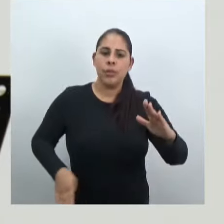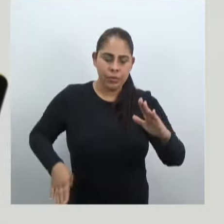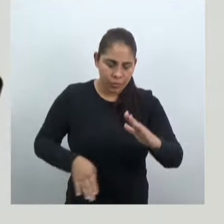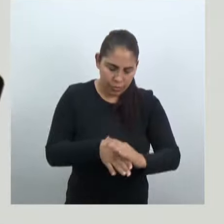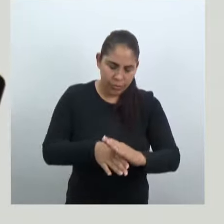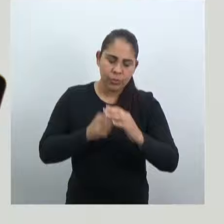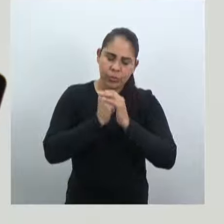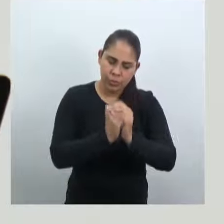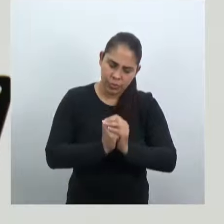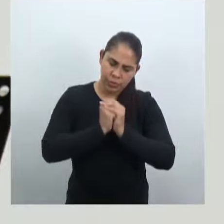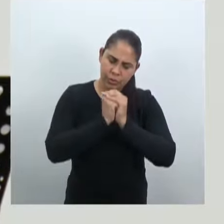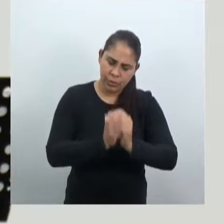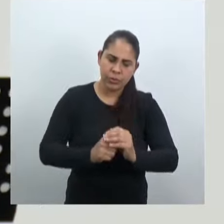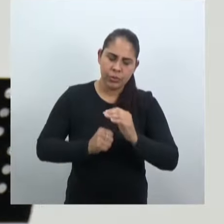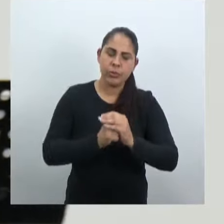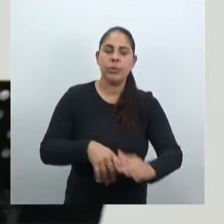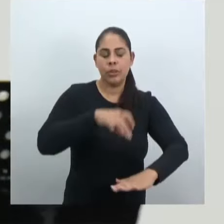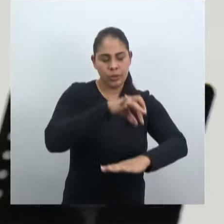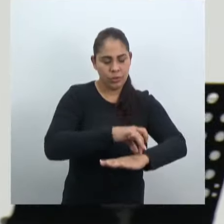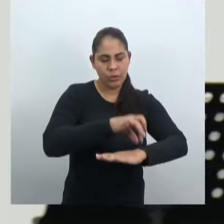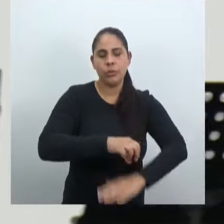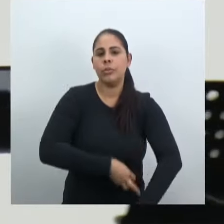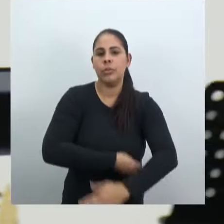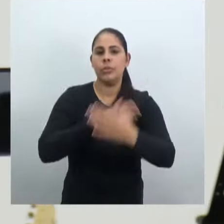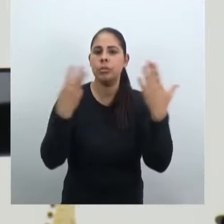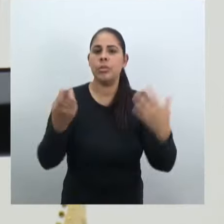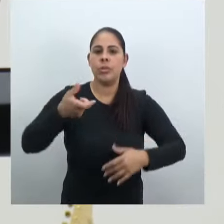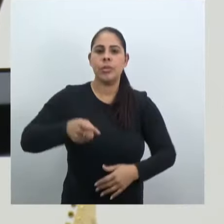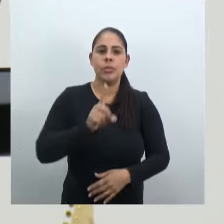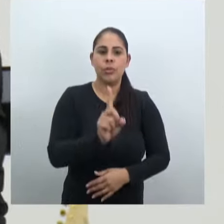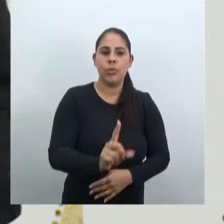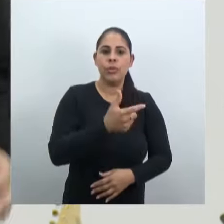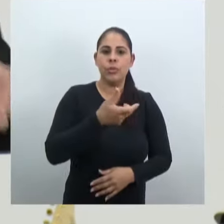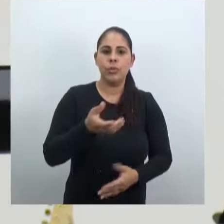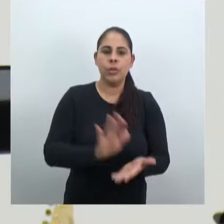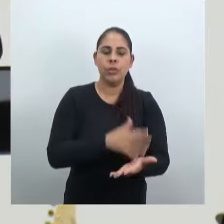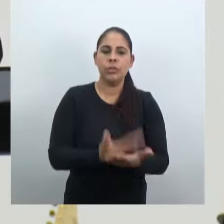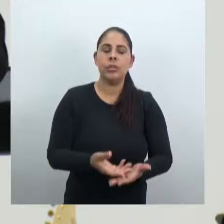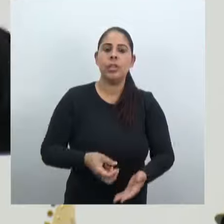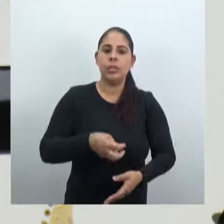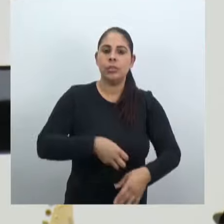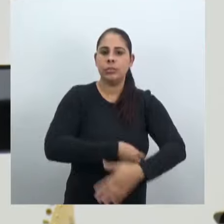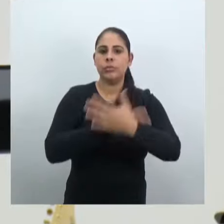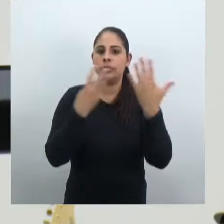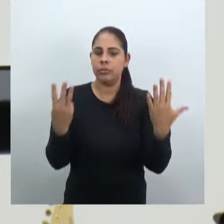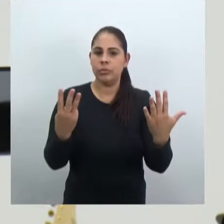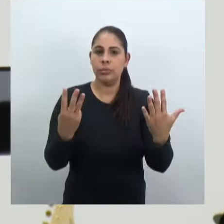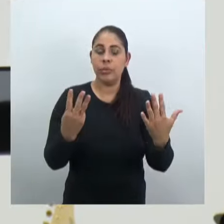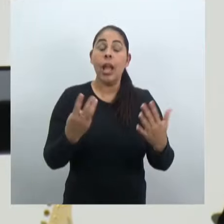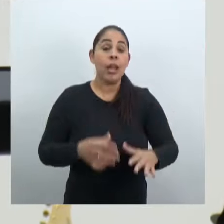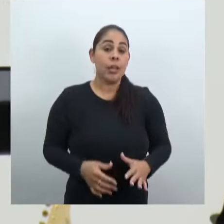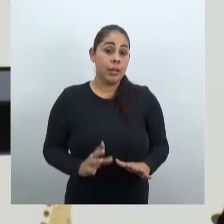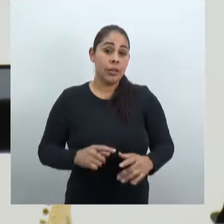perseverante. Lucas 18, del 1 al 8. Luego no, hay que insistir en la